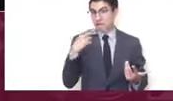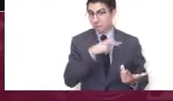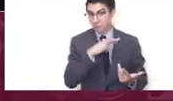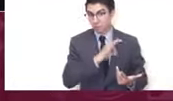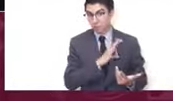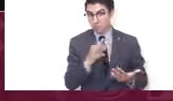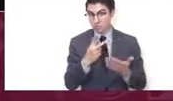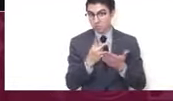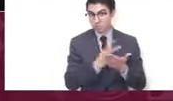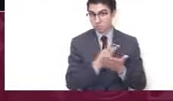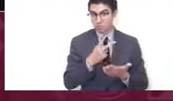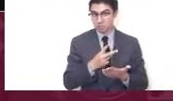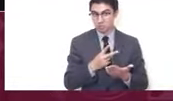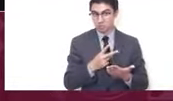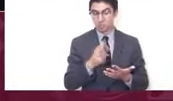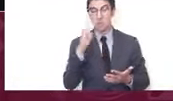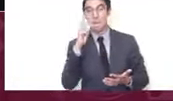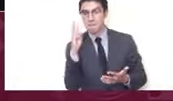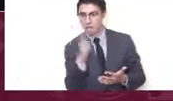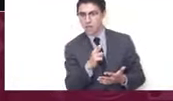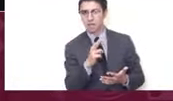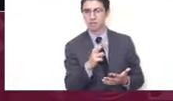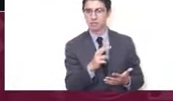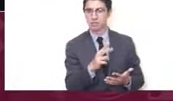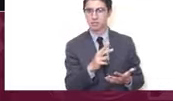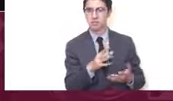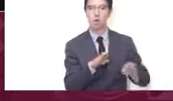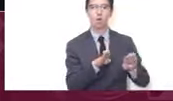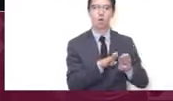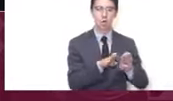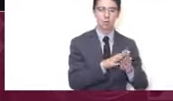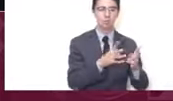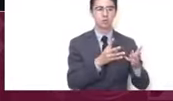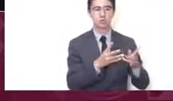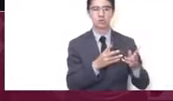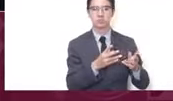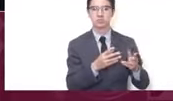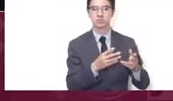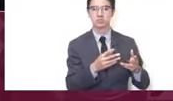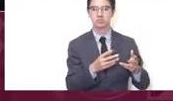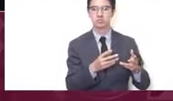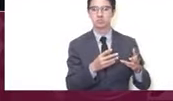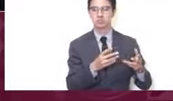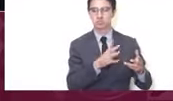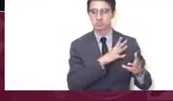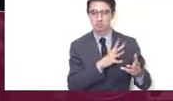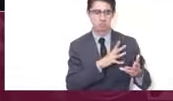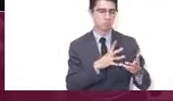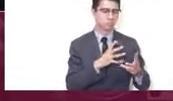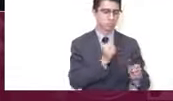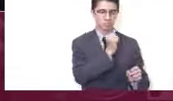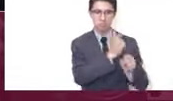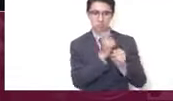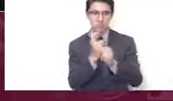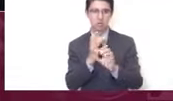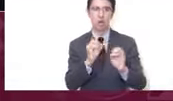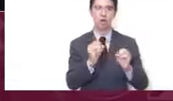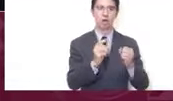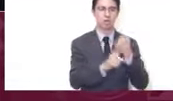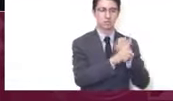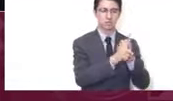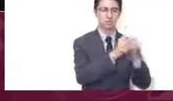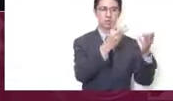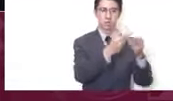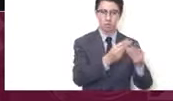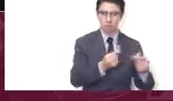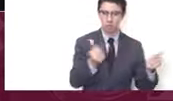pues no todo es críticas sino también hay que saber reconocer las cosas buenas lo voy a relacionar porque ayer se llevó a cabo una conferencia importante con